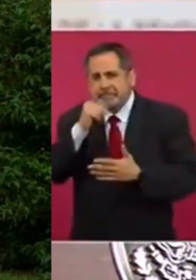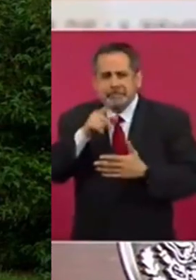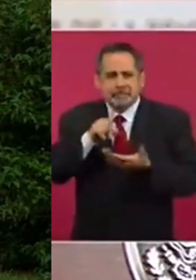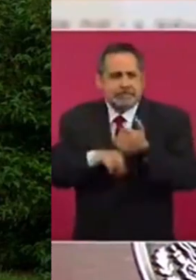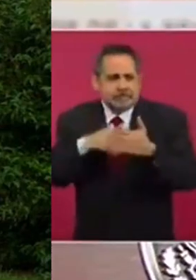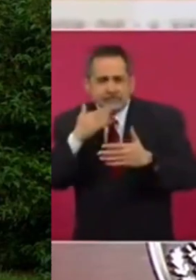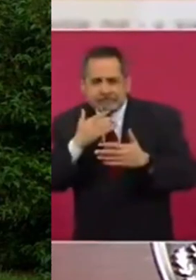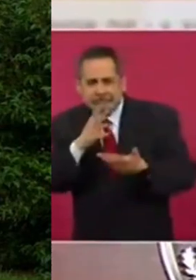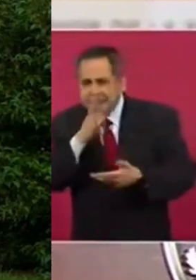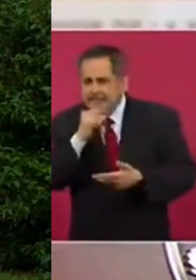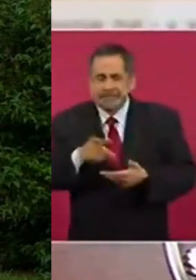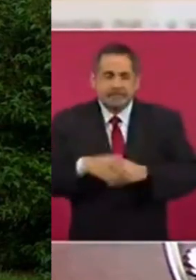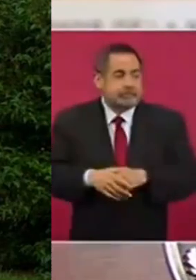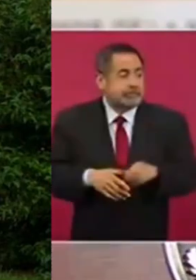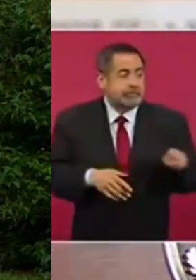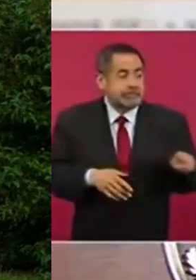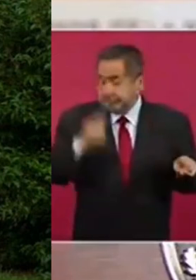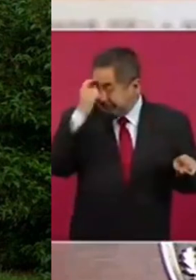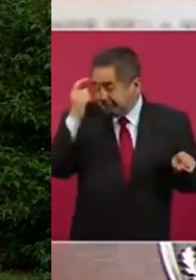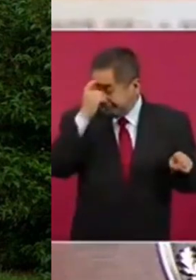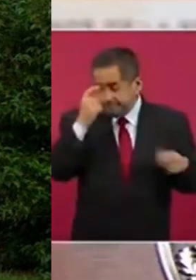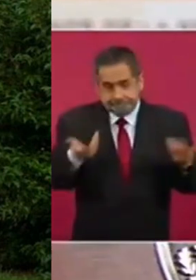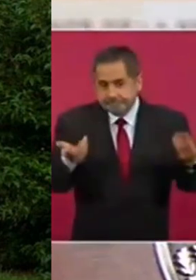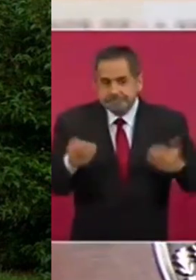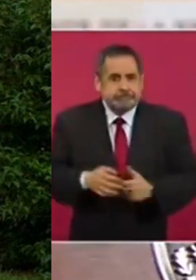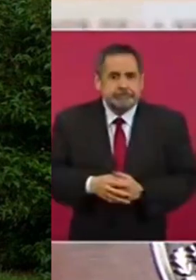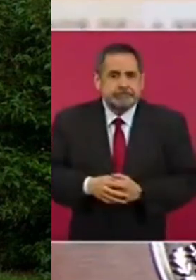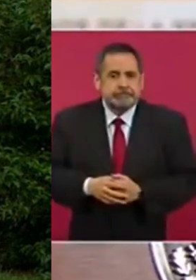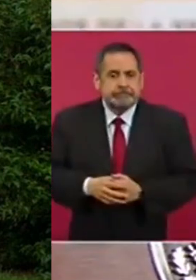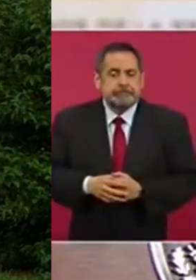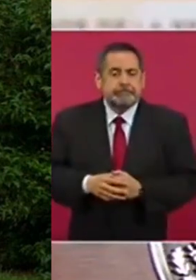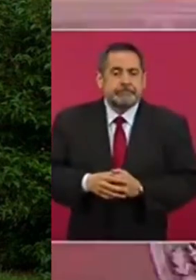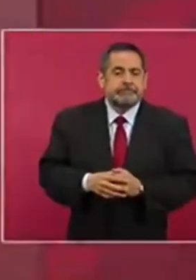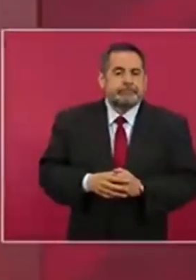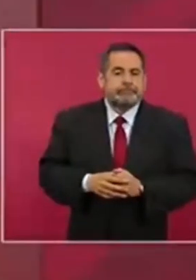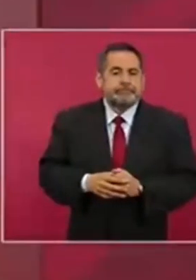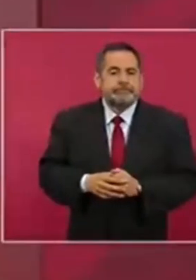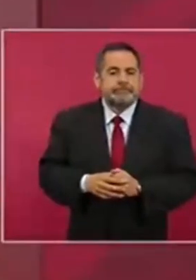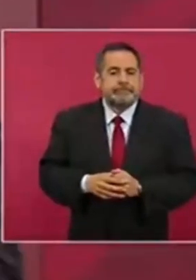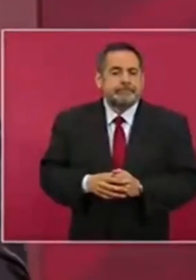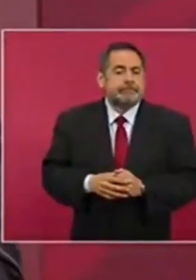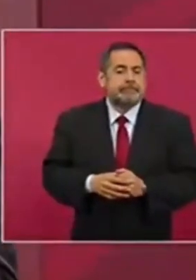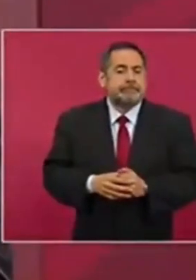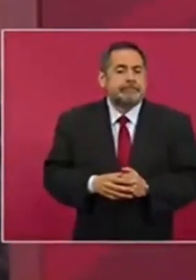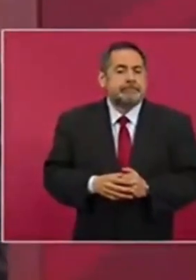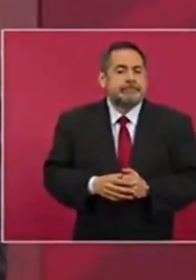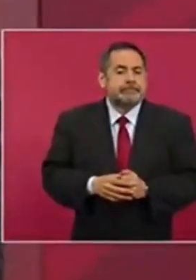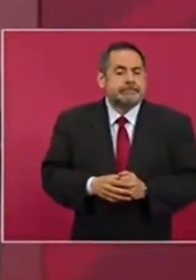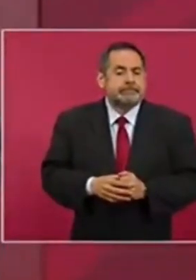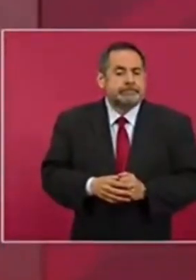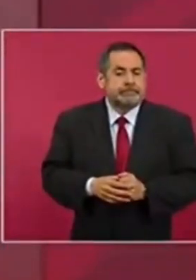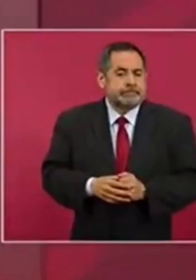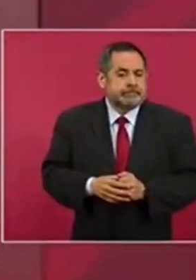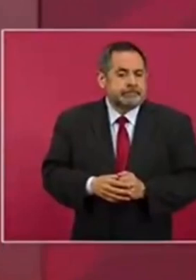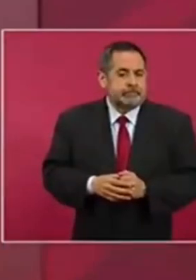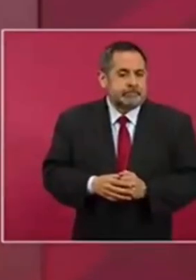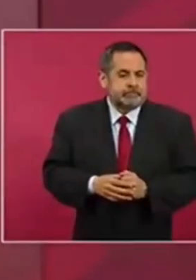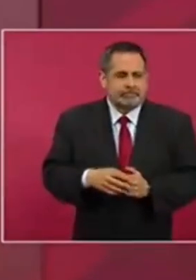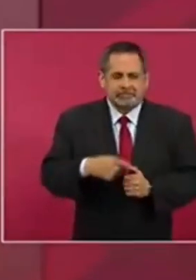contrato de tres mil 595 millones de pesos para proveer el sistema de turbo generación en octubre